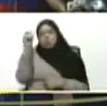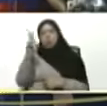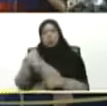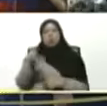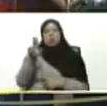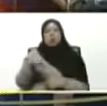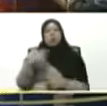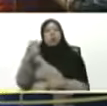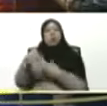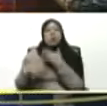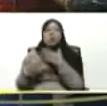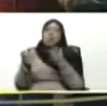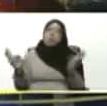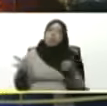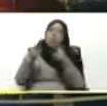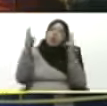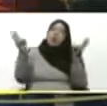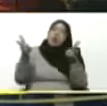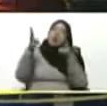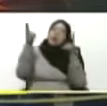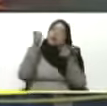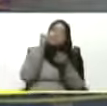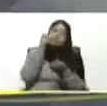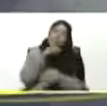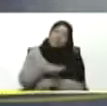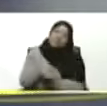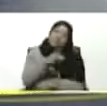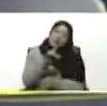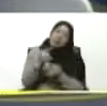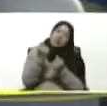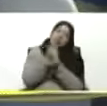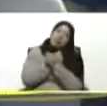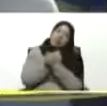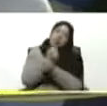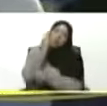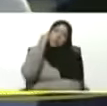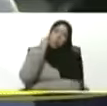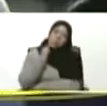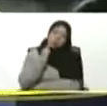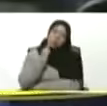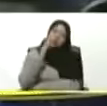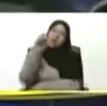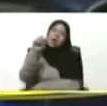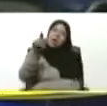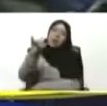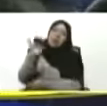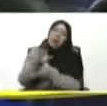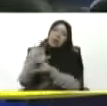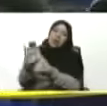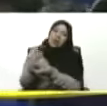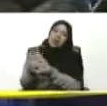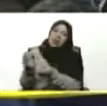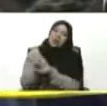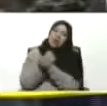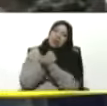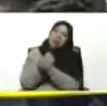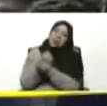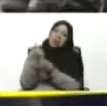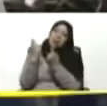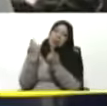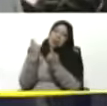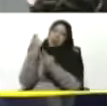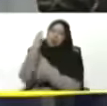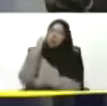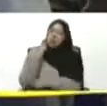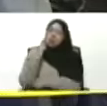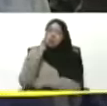nunca ganará la gloria. Nos enseñó a amar a Bolívar, nos enseñó a amar a Bolívar. Nos enseñó a amar a